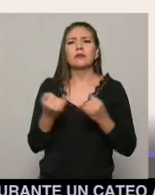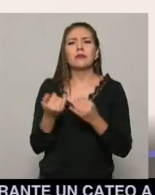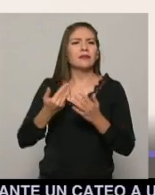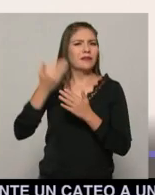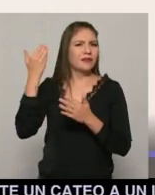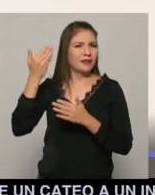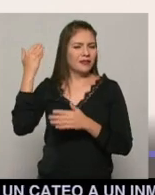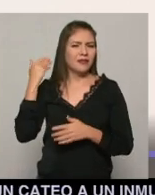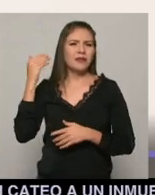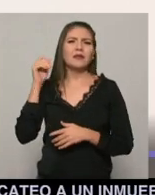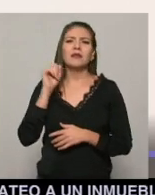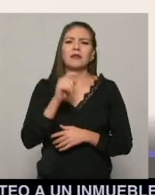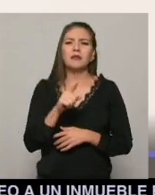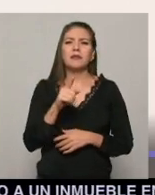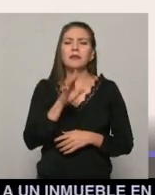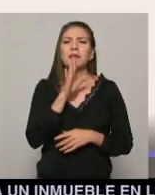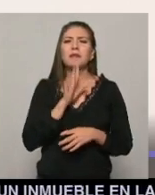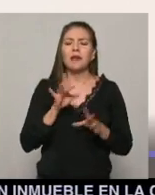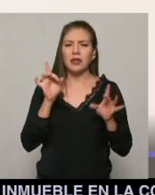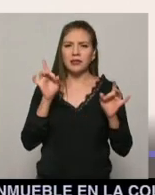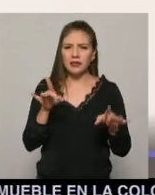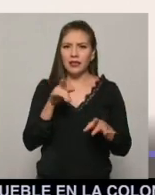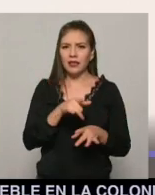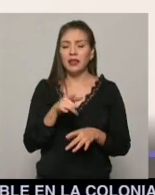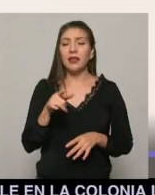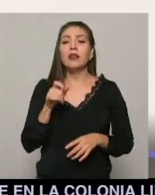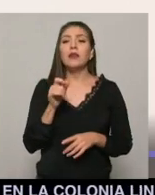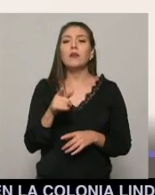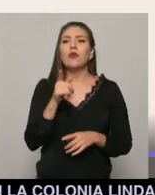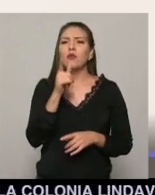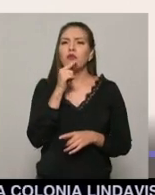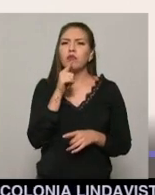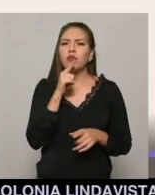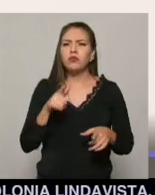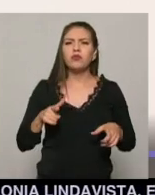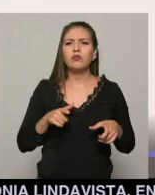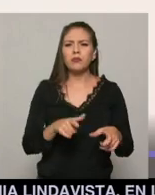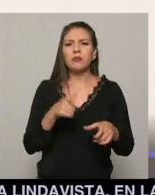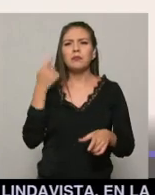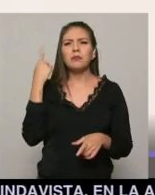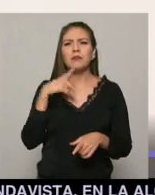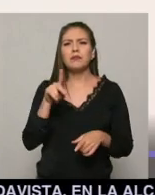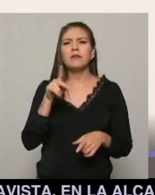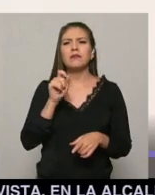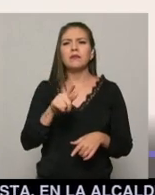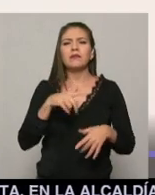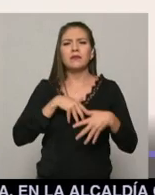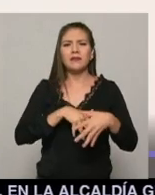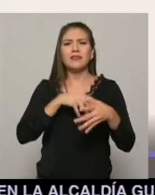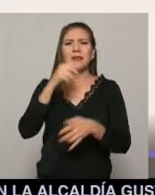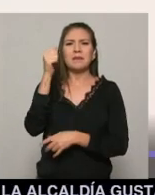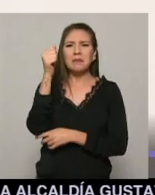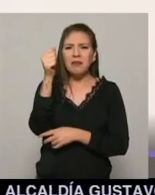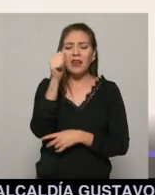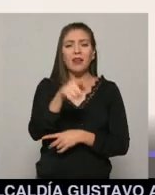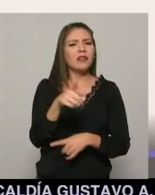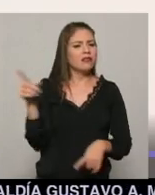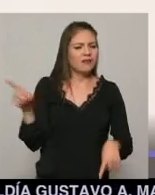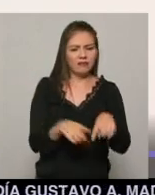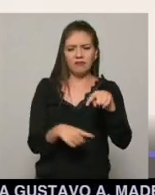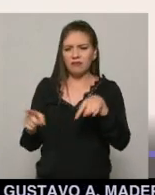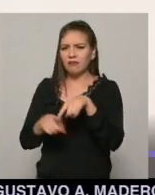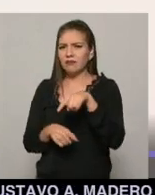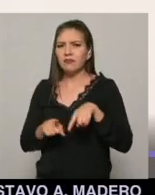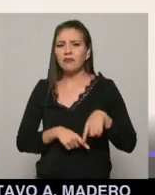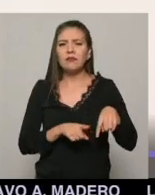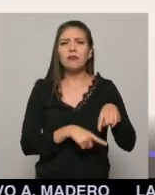durante el sexenio pasado de Miguel Ángel Mancera, las fuerzas policiales, sobre todo para reprimir manifestaciones, para detener